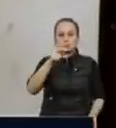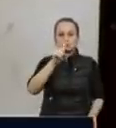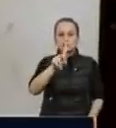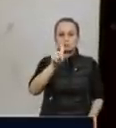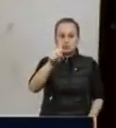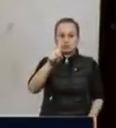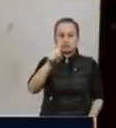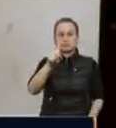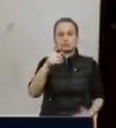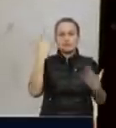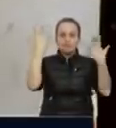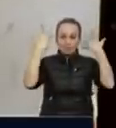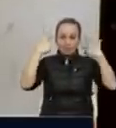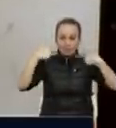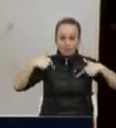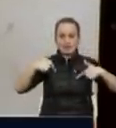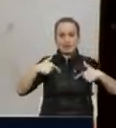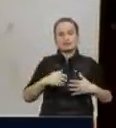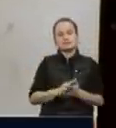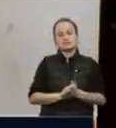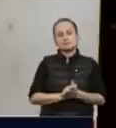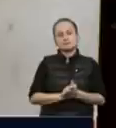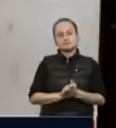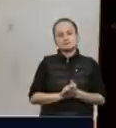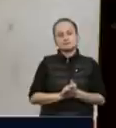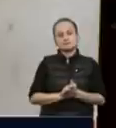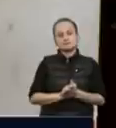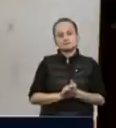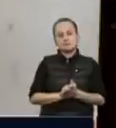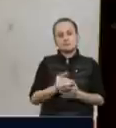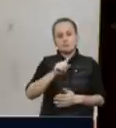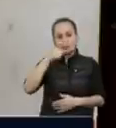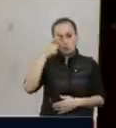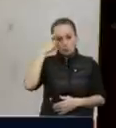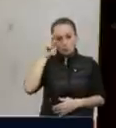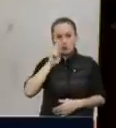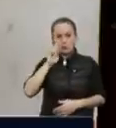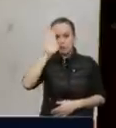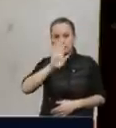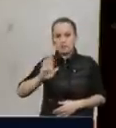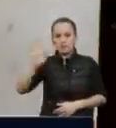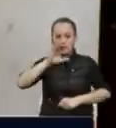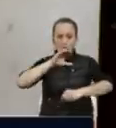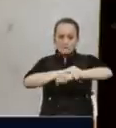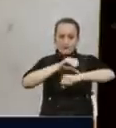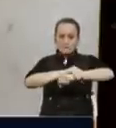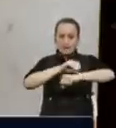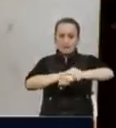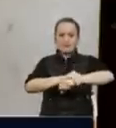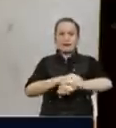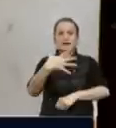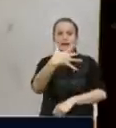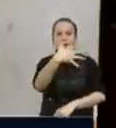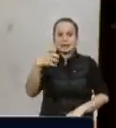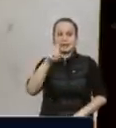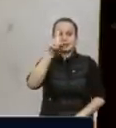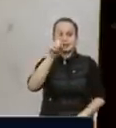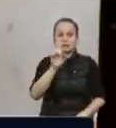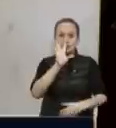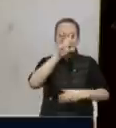administración, ha capturado la policía a 506 integrantes